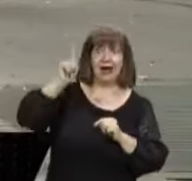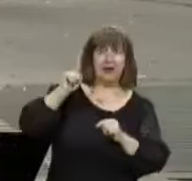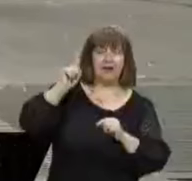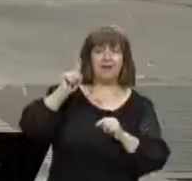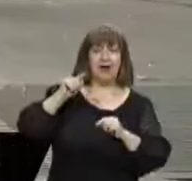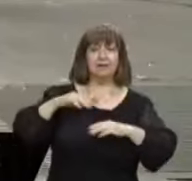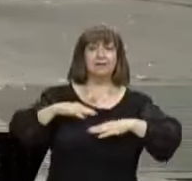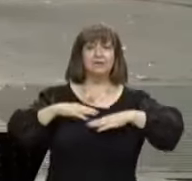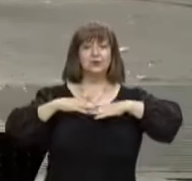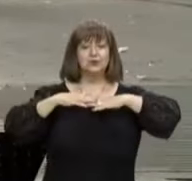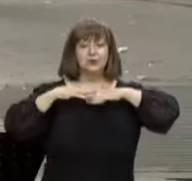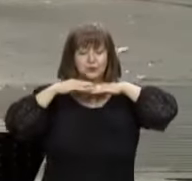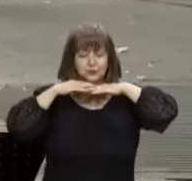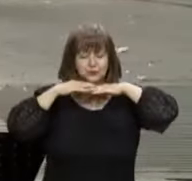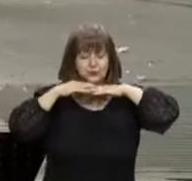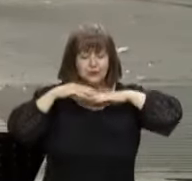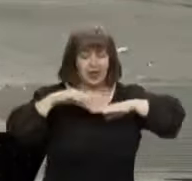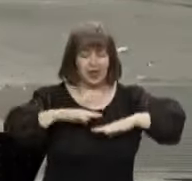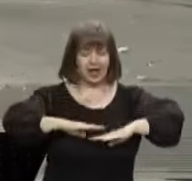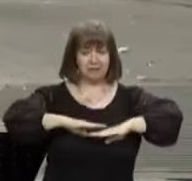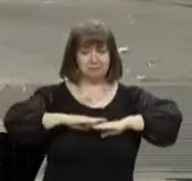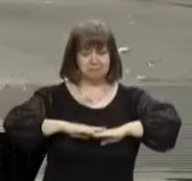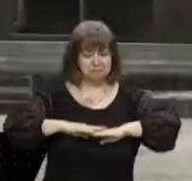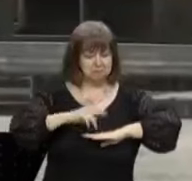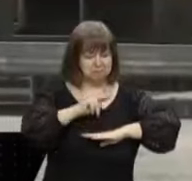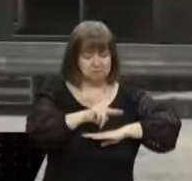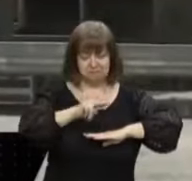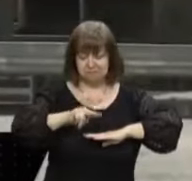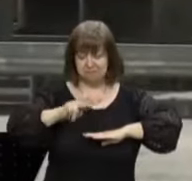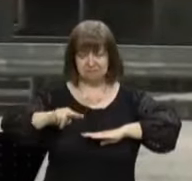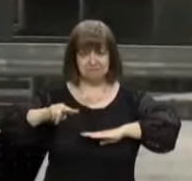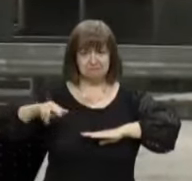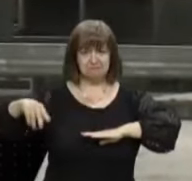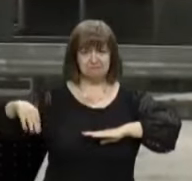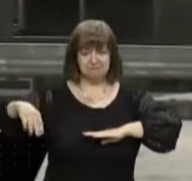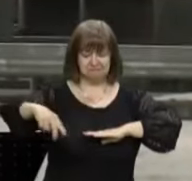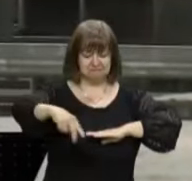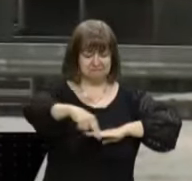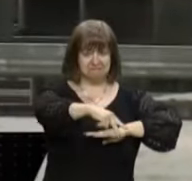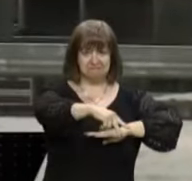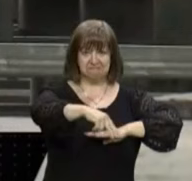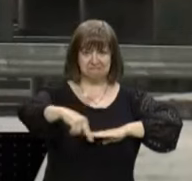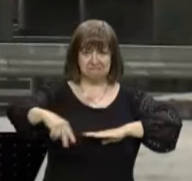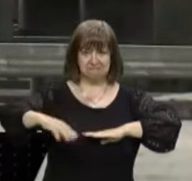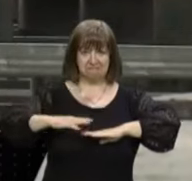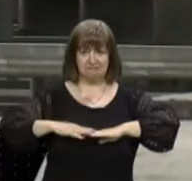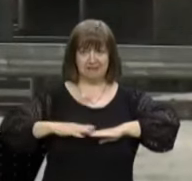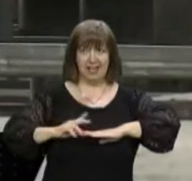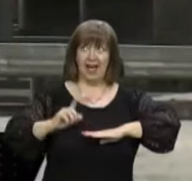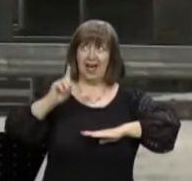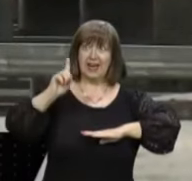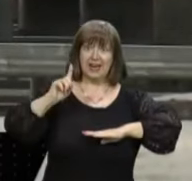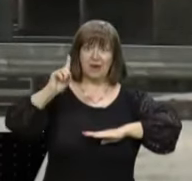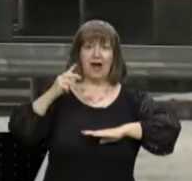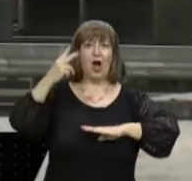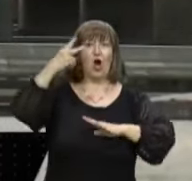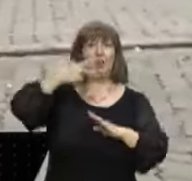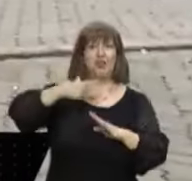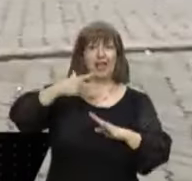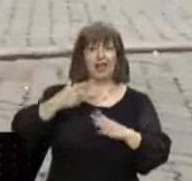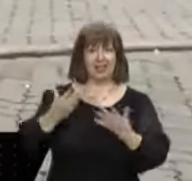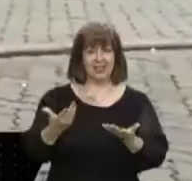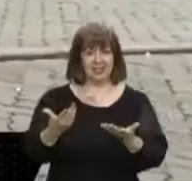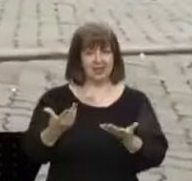salvo que haya algo que nosotros desconocemos. A no ser y que siga pensado siendo la terraza del Hyatt. Bueno, también. En la terraza del Hyatt, en realidad, Vía